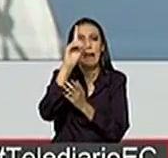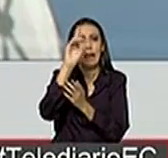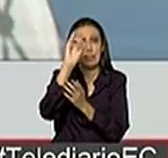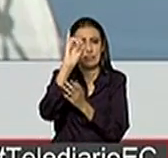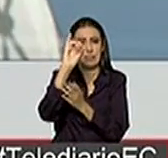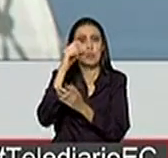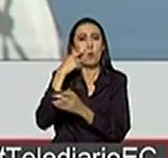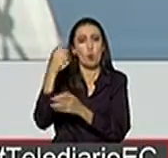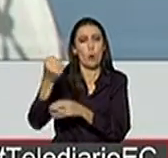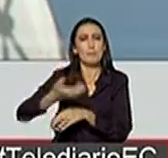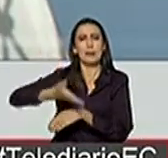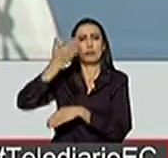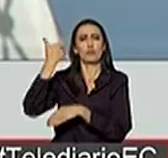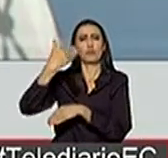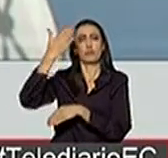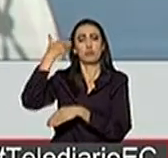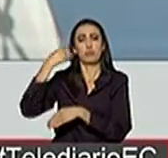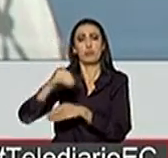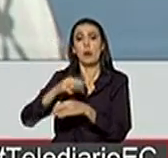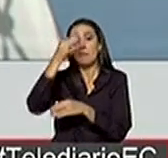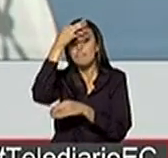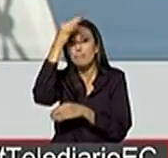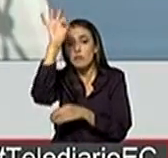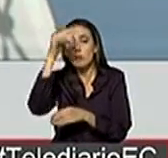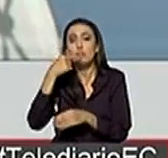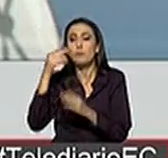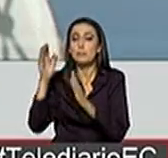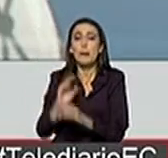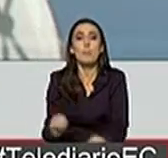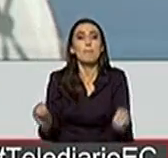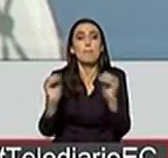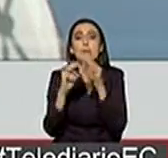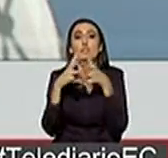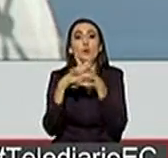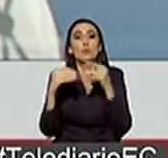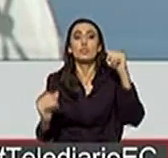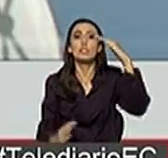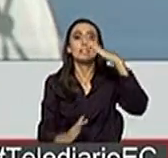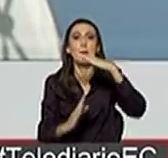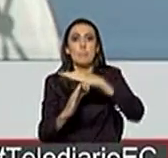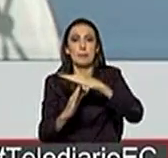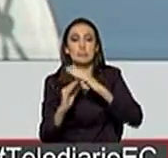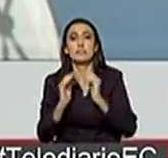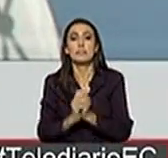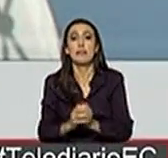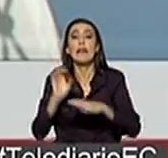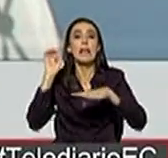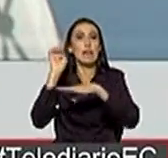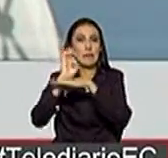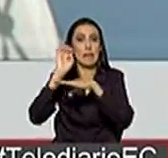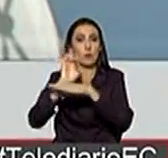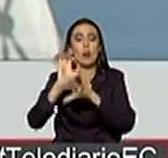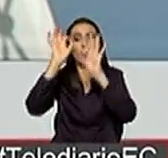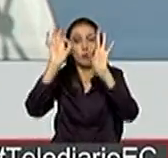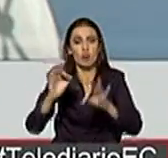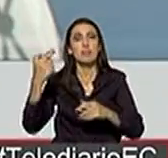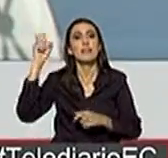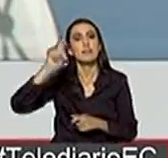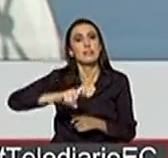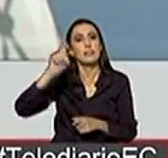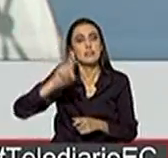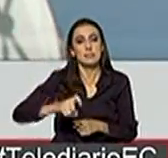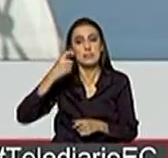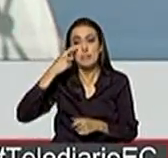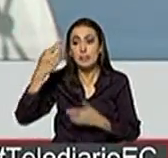desde el camino es decir más allá de la consecución de la paz el ecuador necesita fijar un norte y hay una